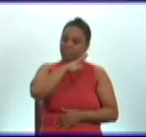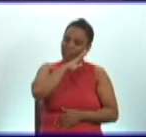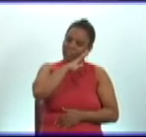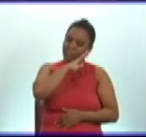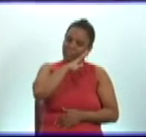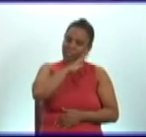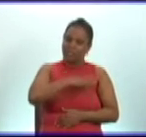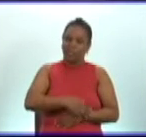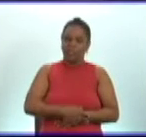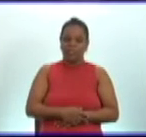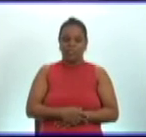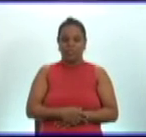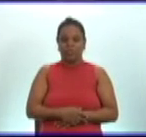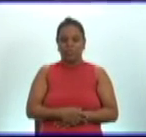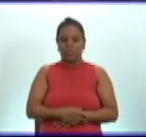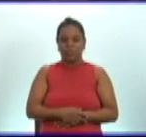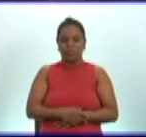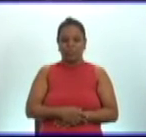cabeza,